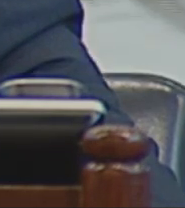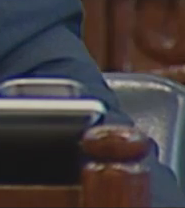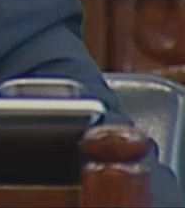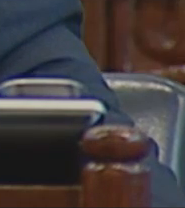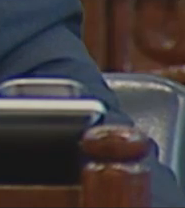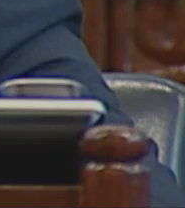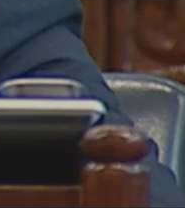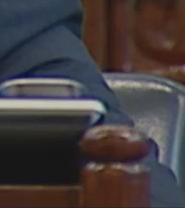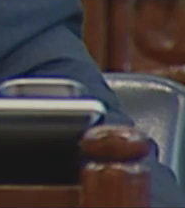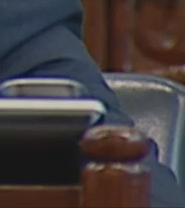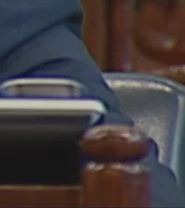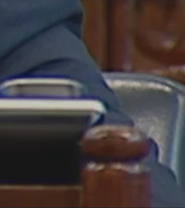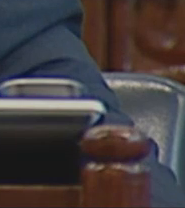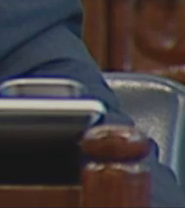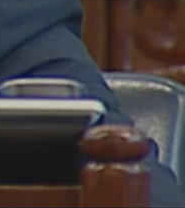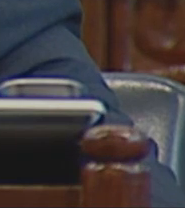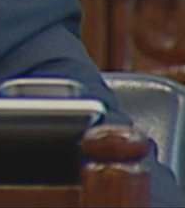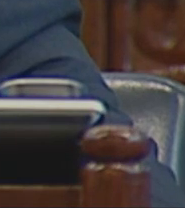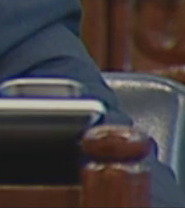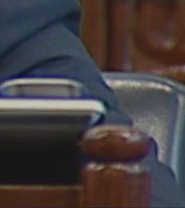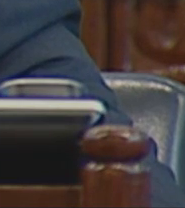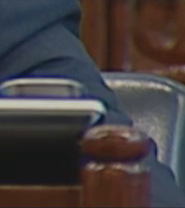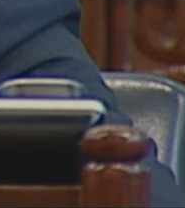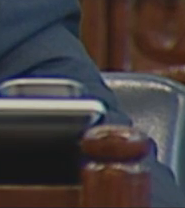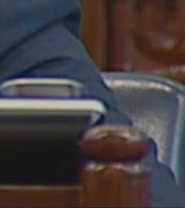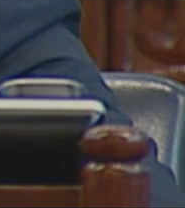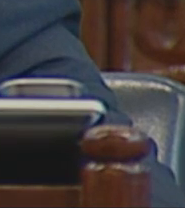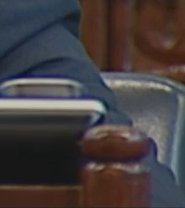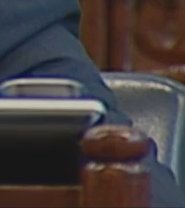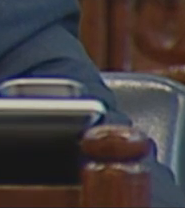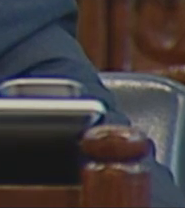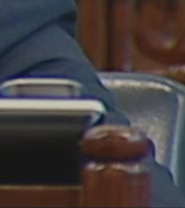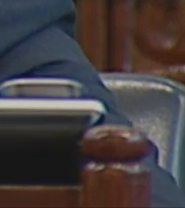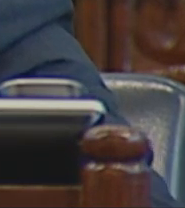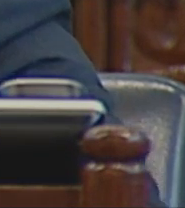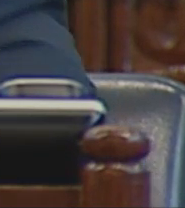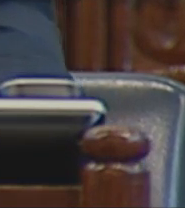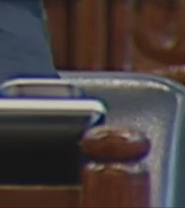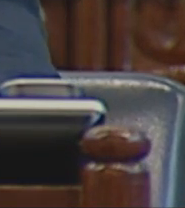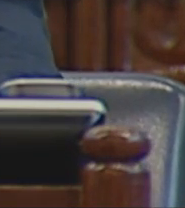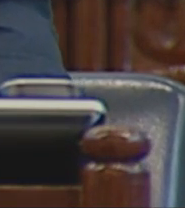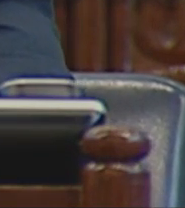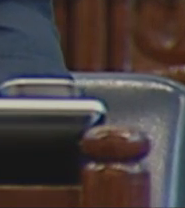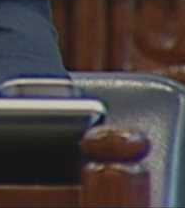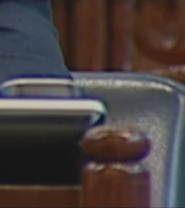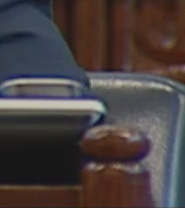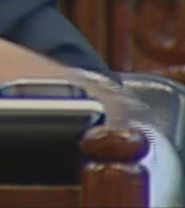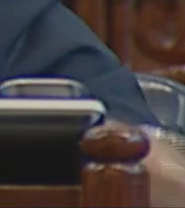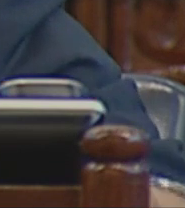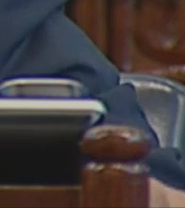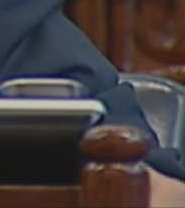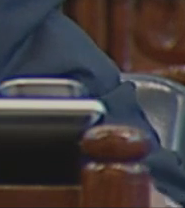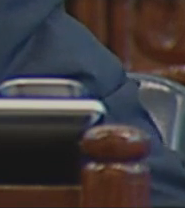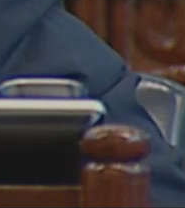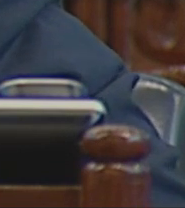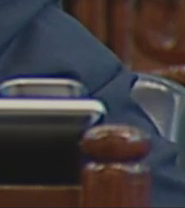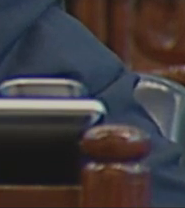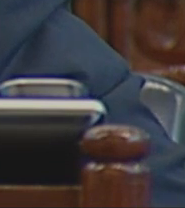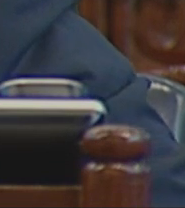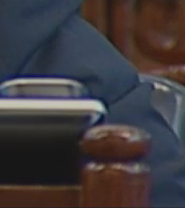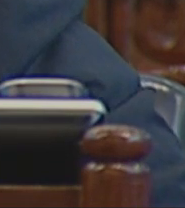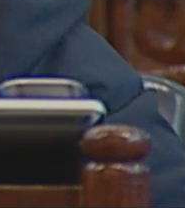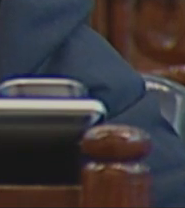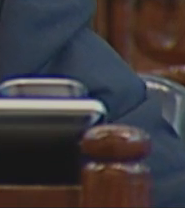Salud declarará como zona de riesgo sanitario cualquier porción territorial y con ella dictará